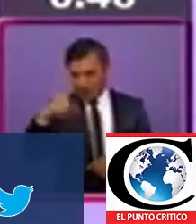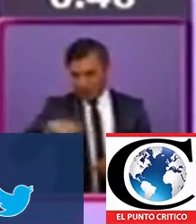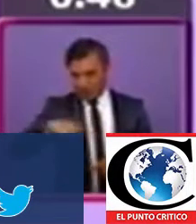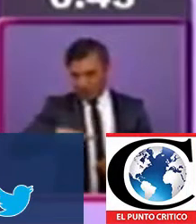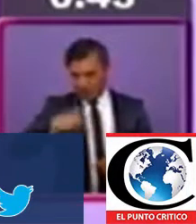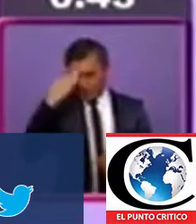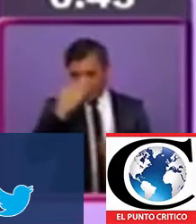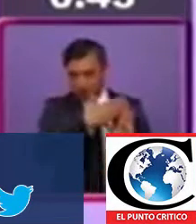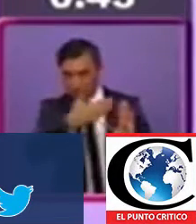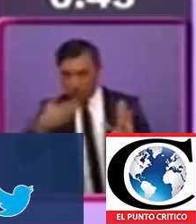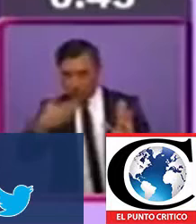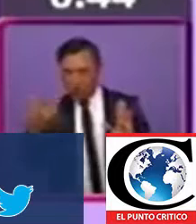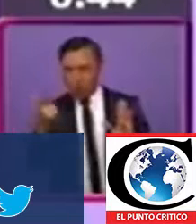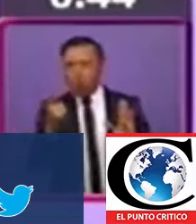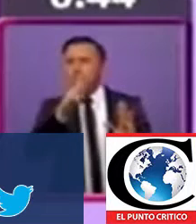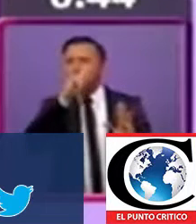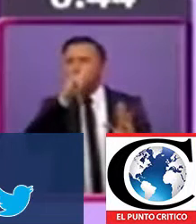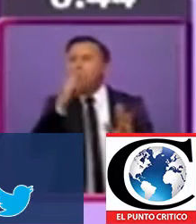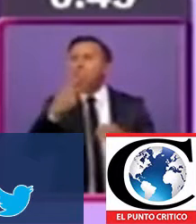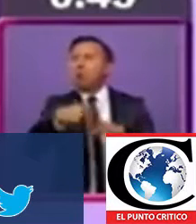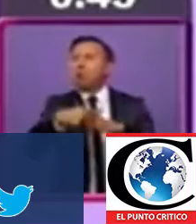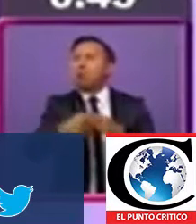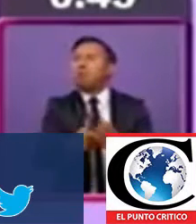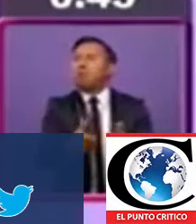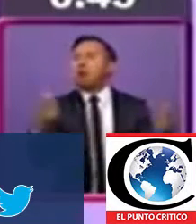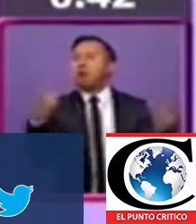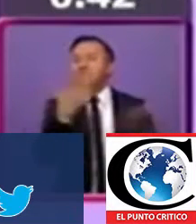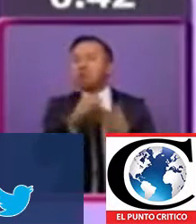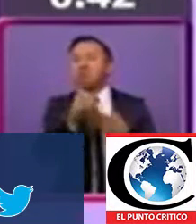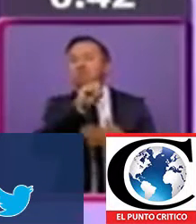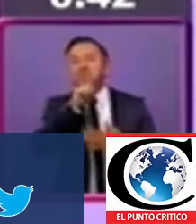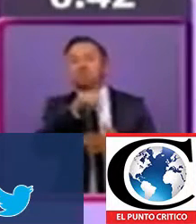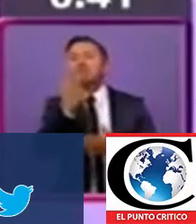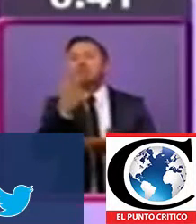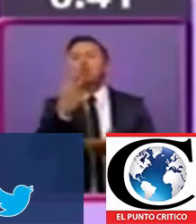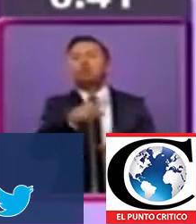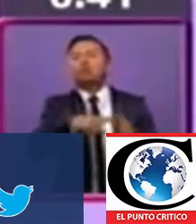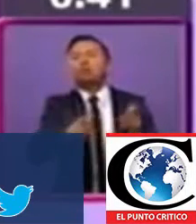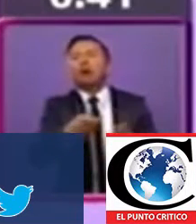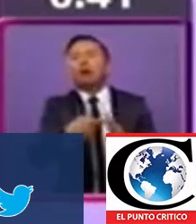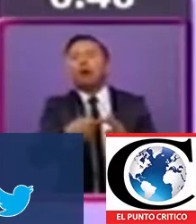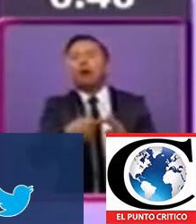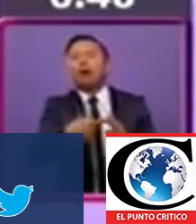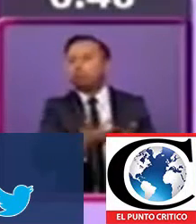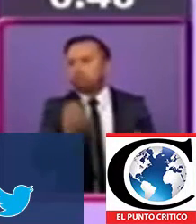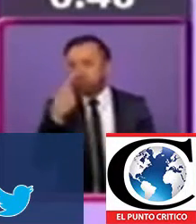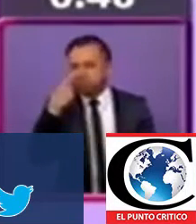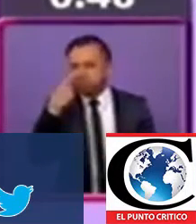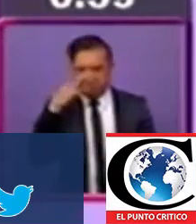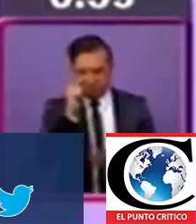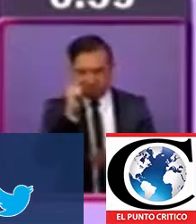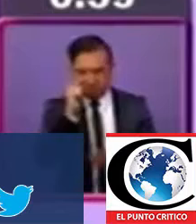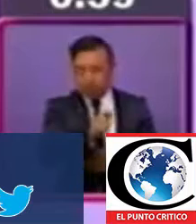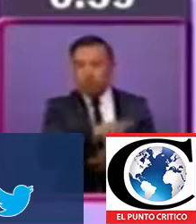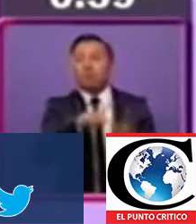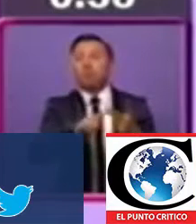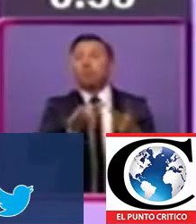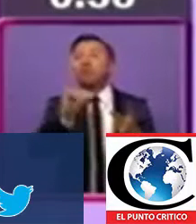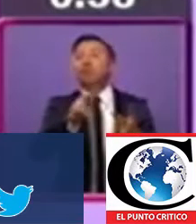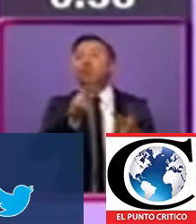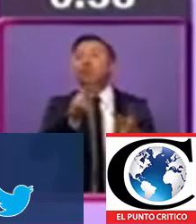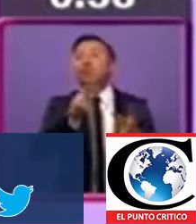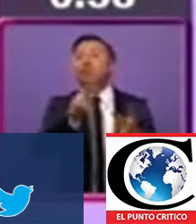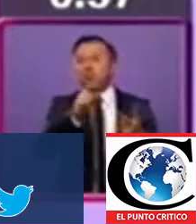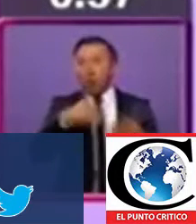Constitución, ¿no? Y ninguno de los rubros que establece esta ley de trabajo del Estado de México menciona